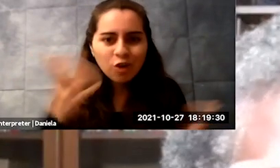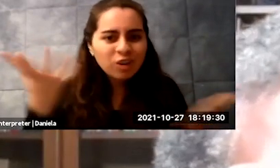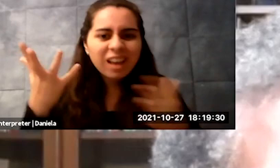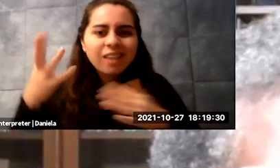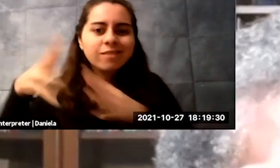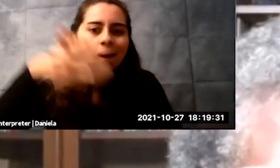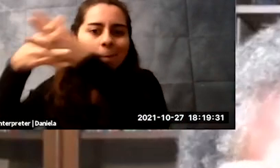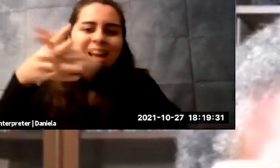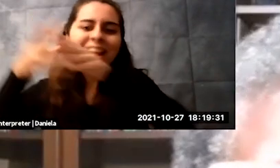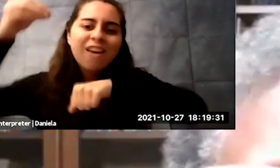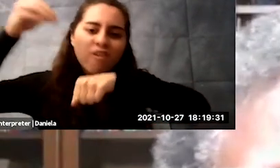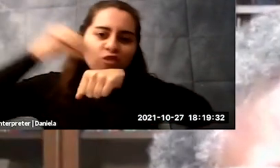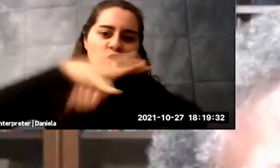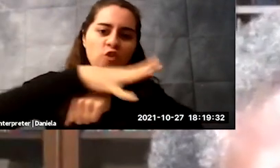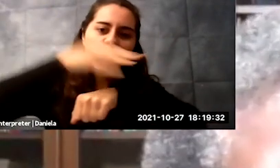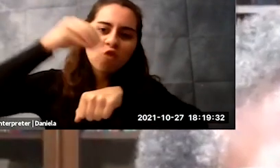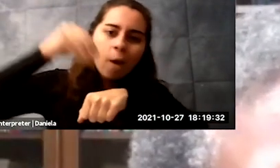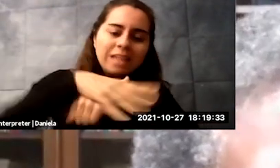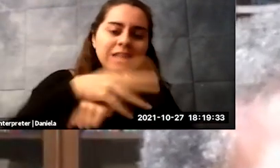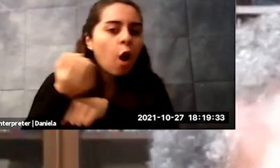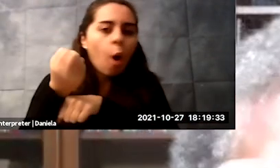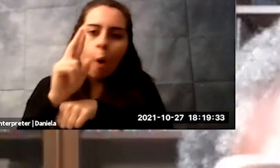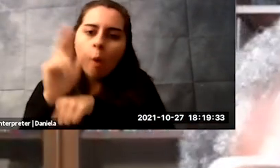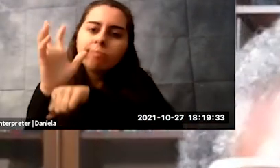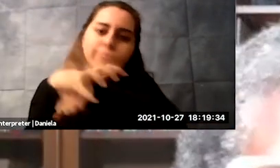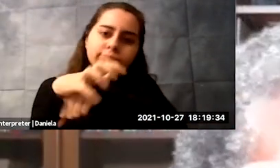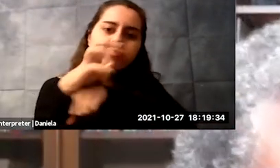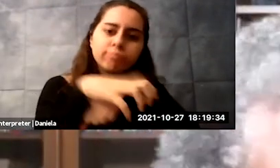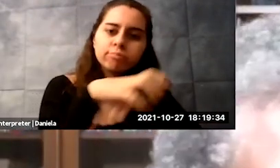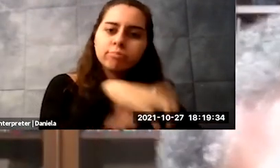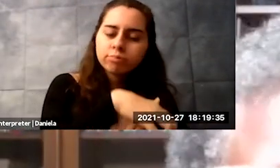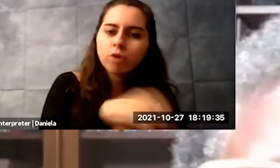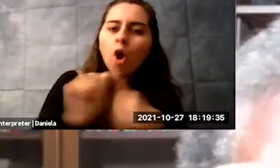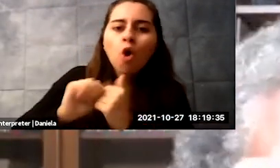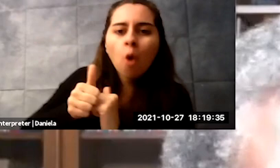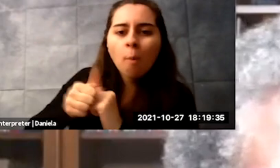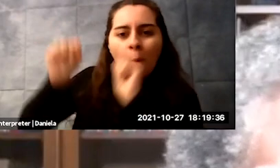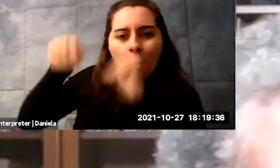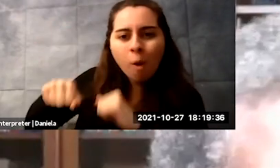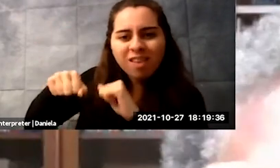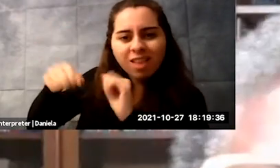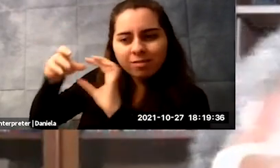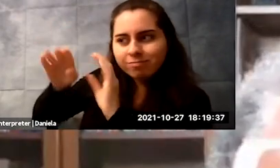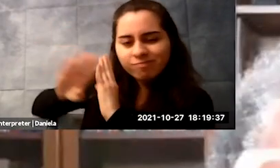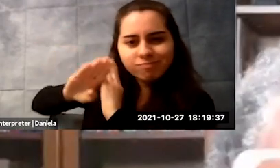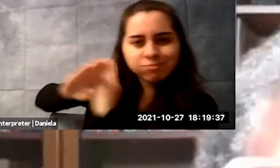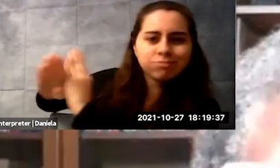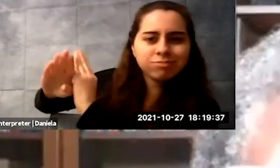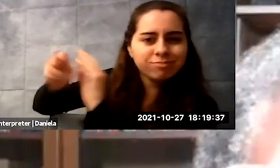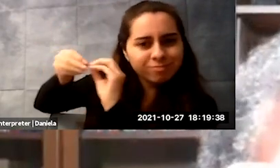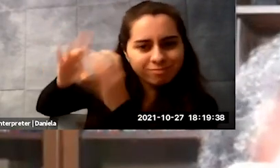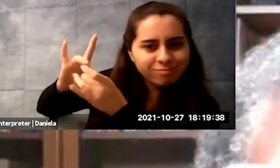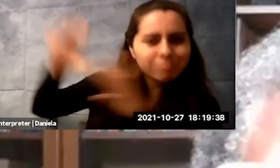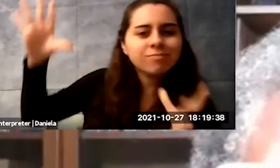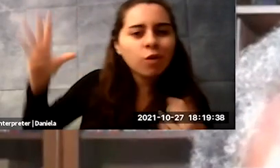y reconocer que en esa dirección es que puede tener incluso un eco mayor acá en Puerto Rico, en las islas de Puerto Rico. Voy a estar siempre haciendo esa manera de